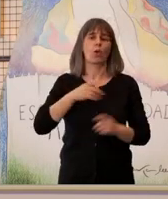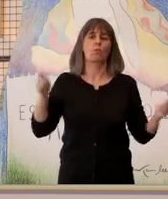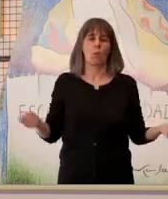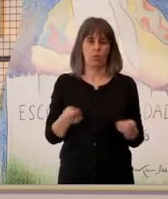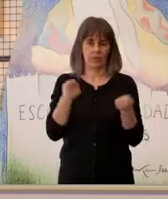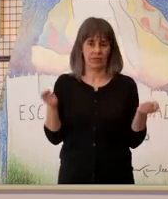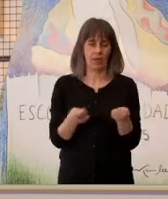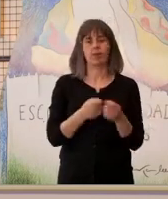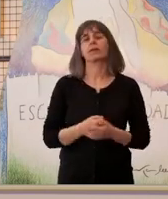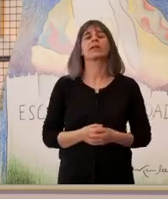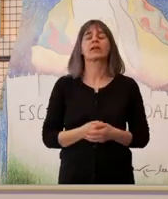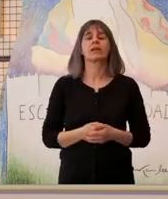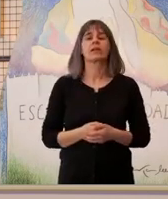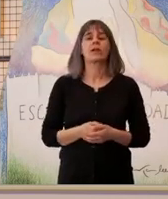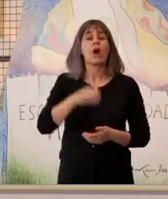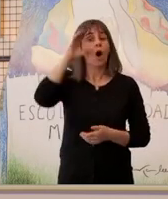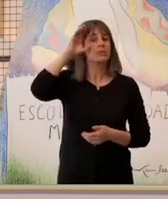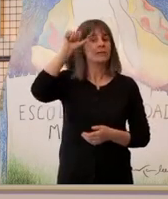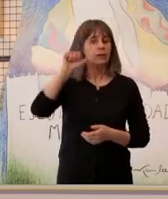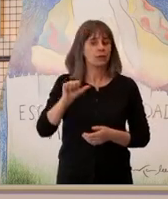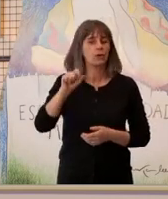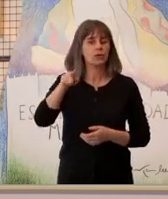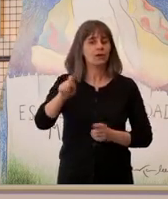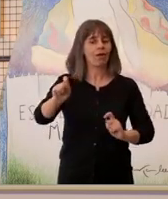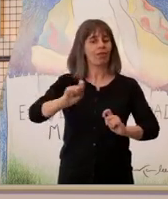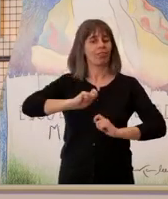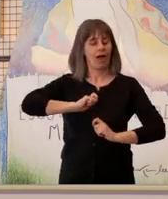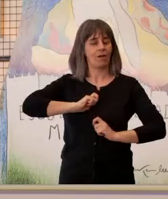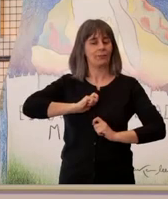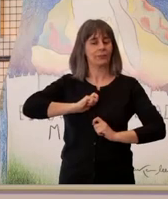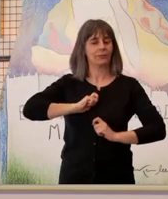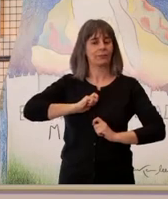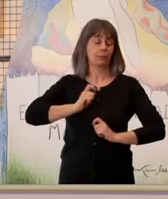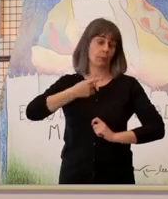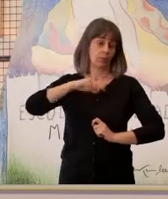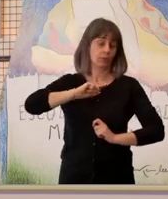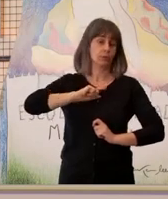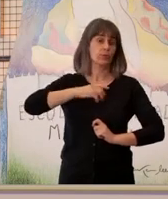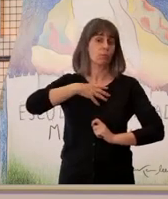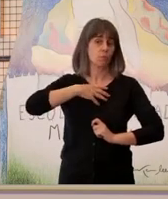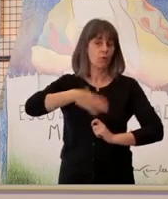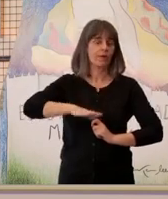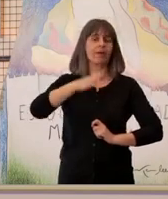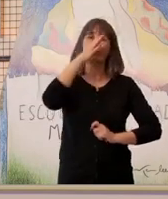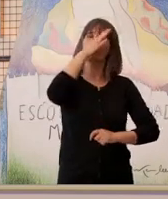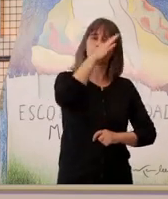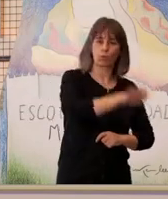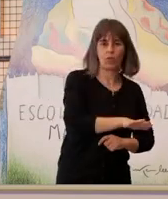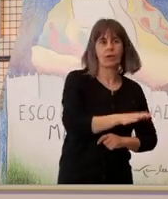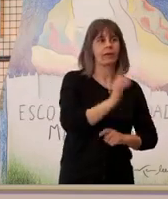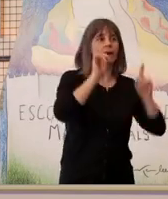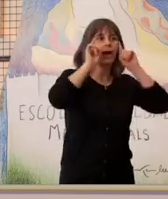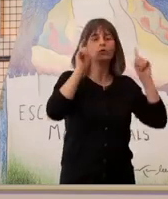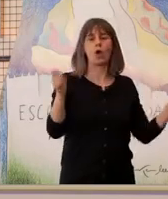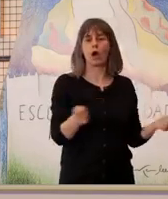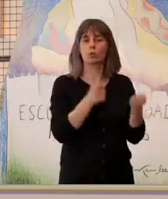y el observatorio Nos daba facultades para denunciar si un anuncio o